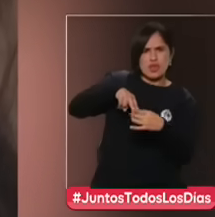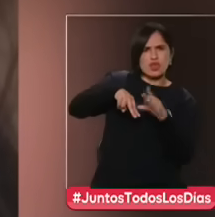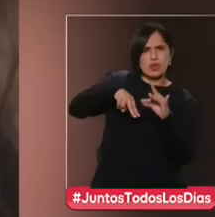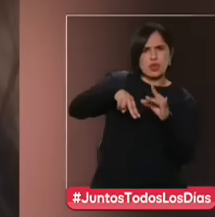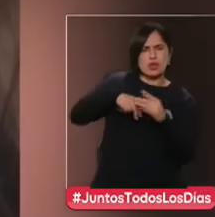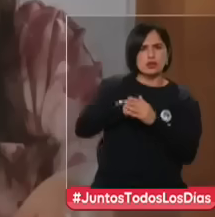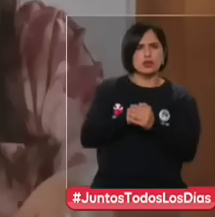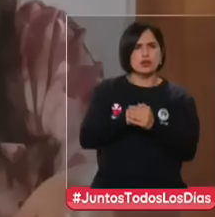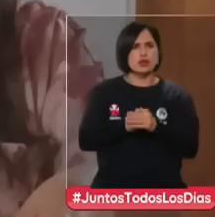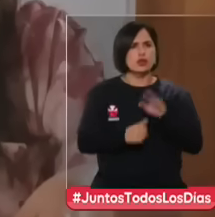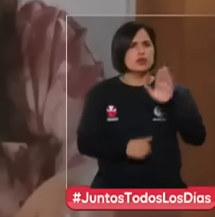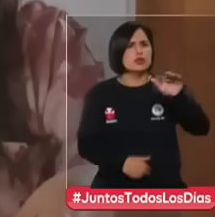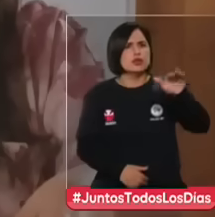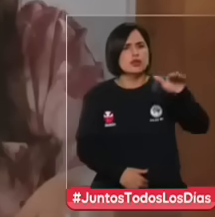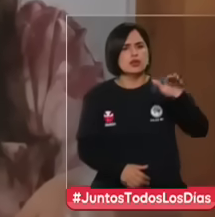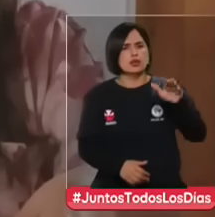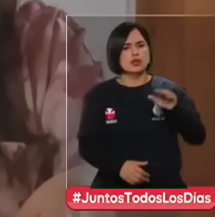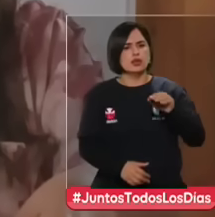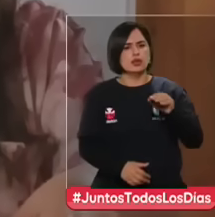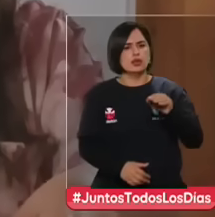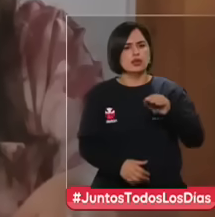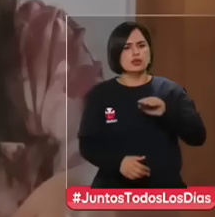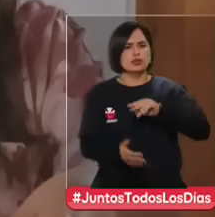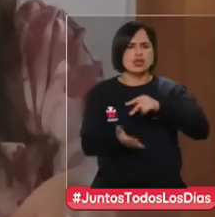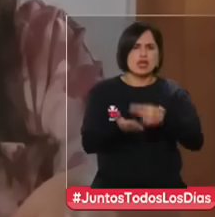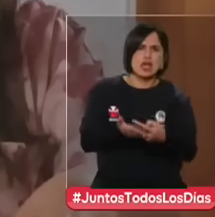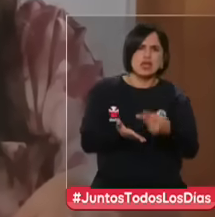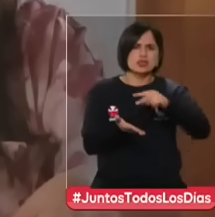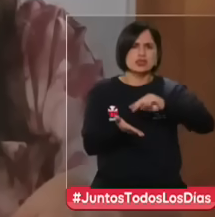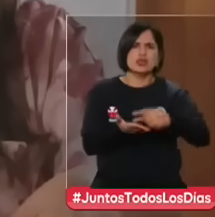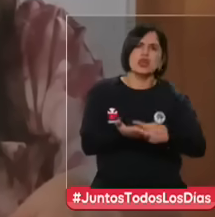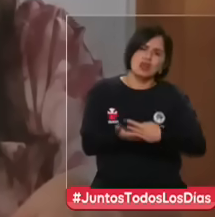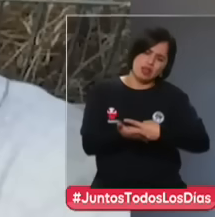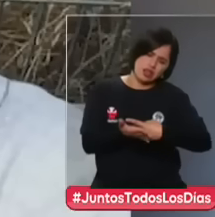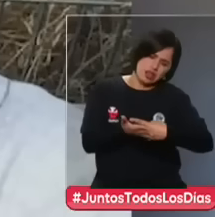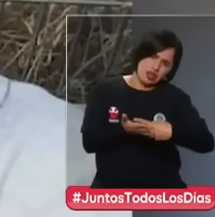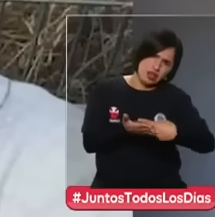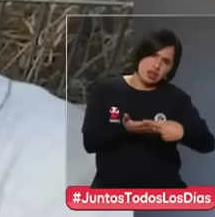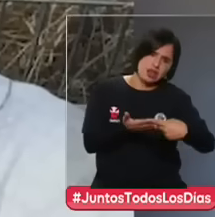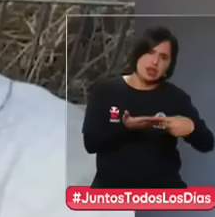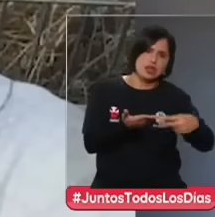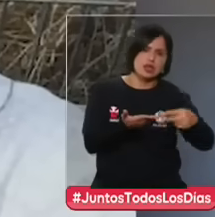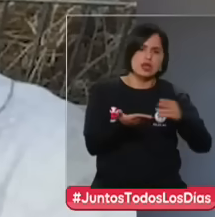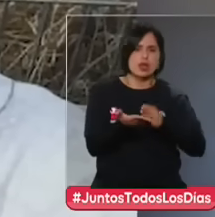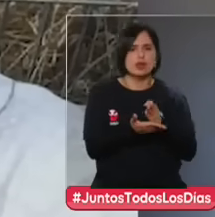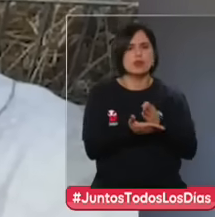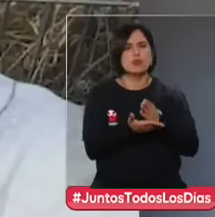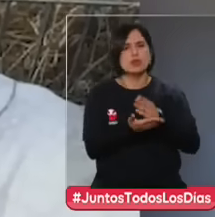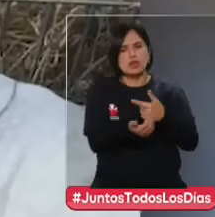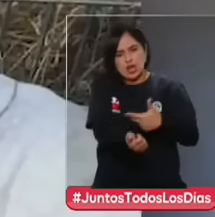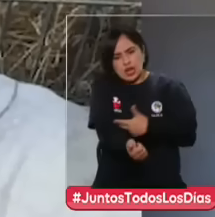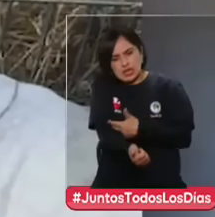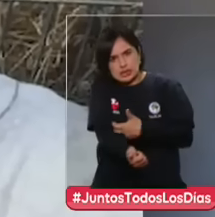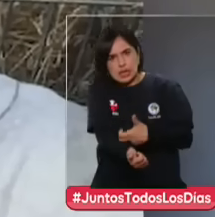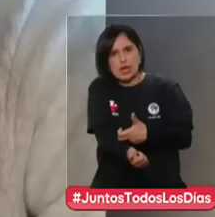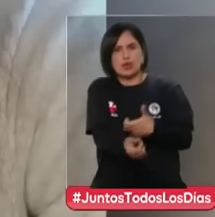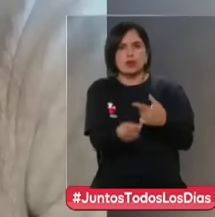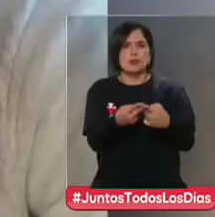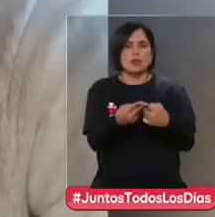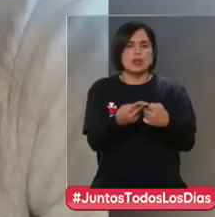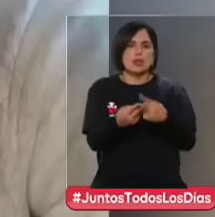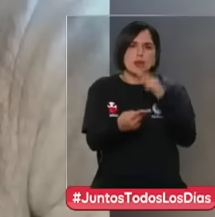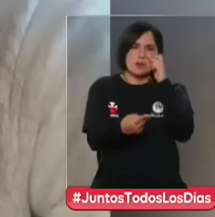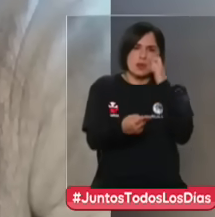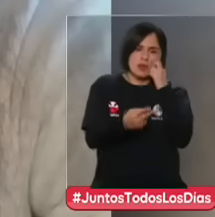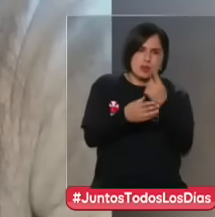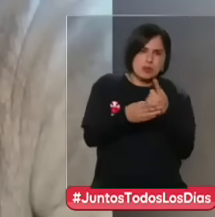abren la puerta y me dicen, papá, la Marcela se cae sola, se arrastró a la cama. Empezaron a hacer el examen de sangre, el examen de orina.